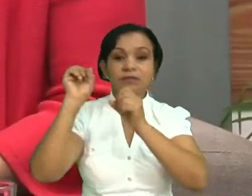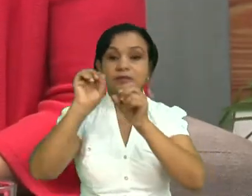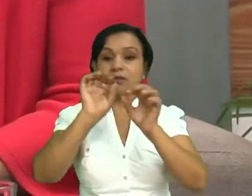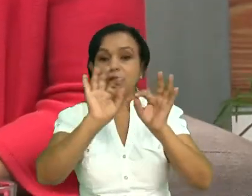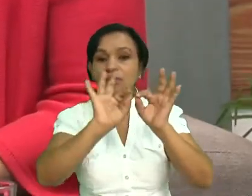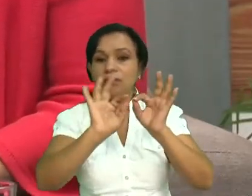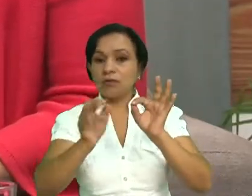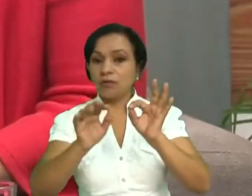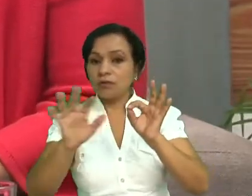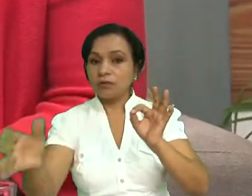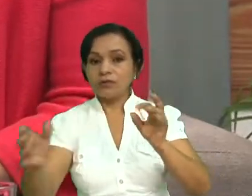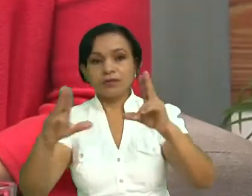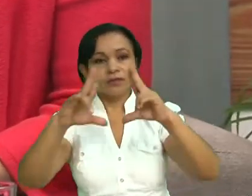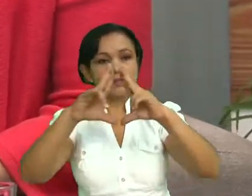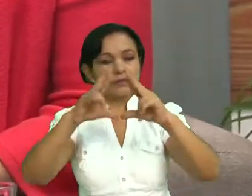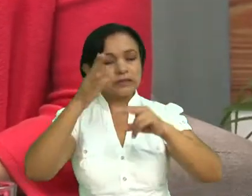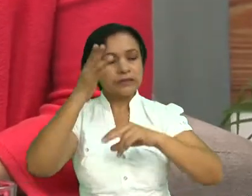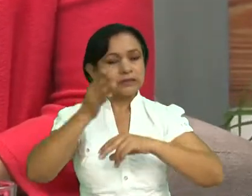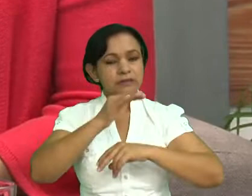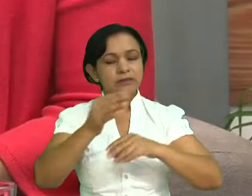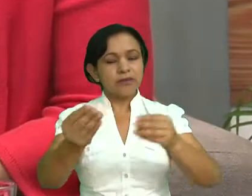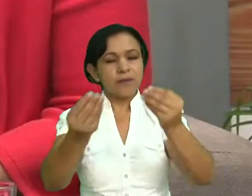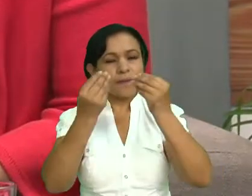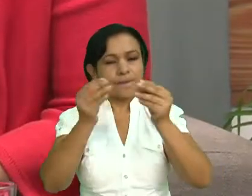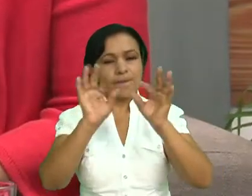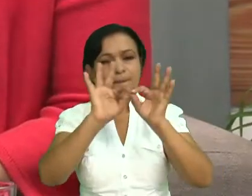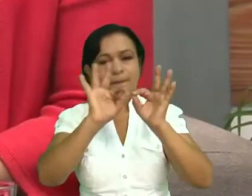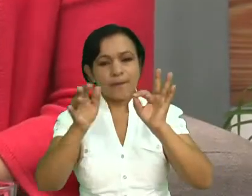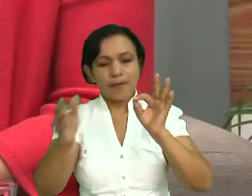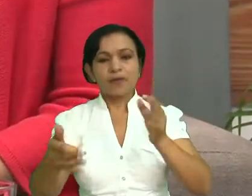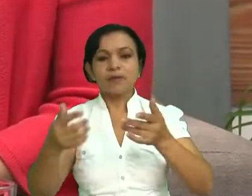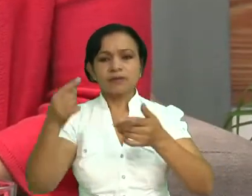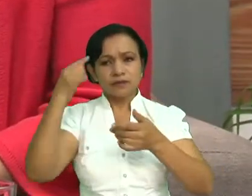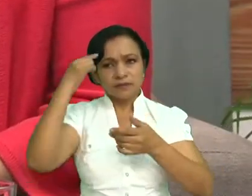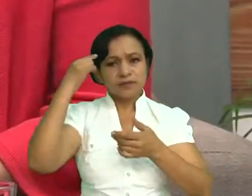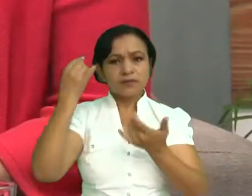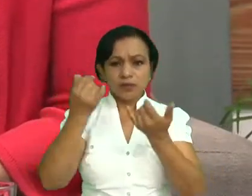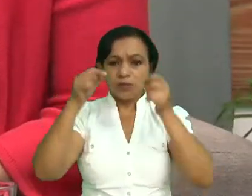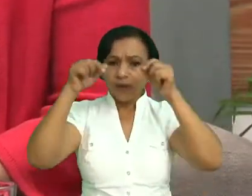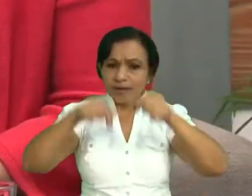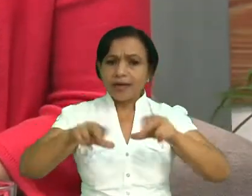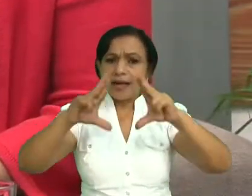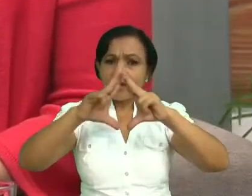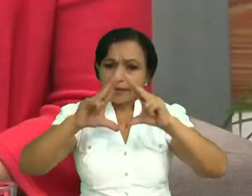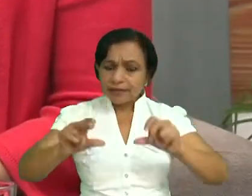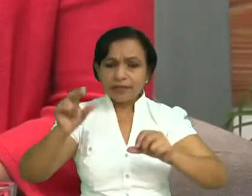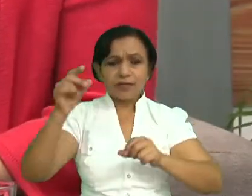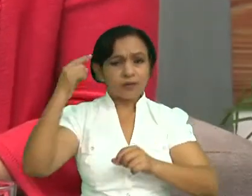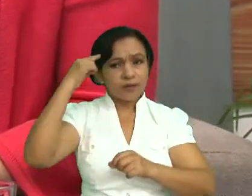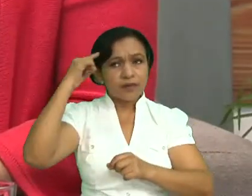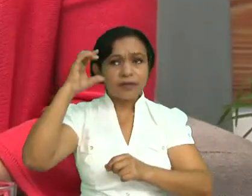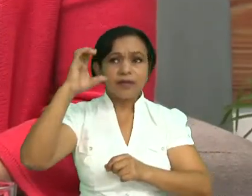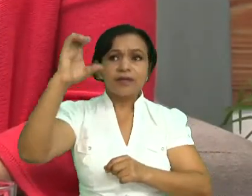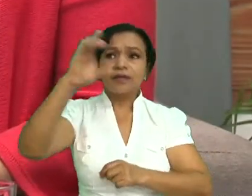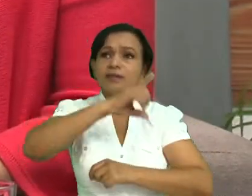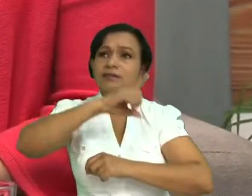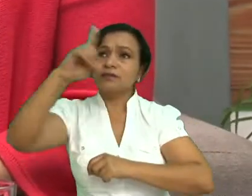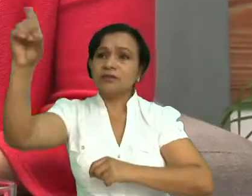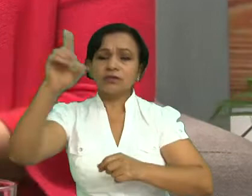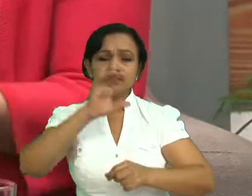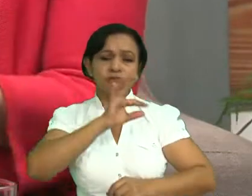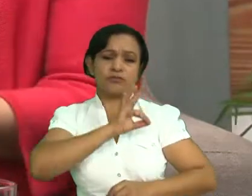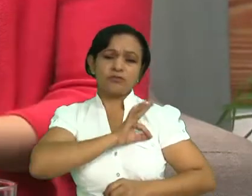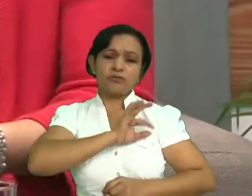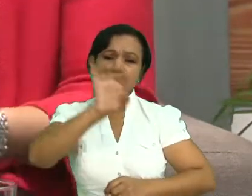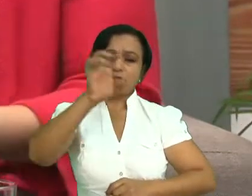la doctora, somos un país bendecido y como somos un país creyente, somos un pueblo de fe, por lo tanto Dios nos sigue bendiciendo.